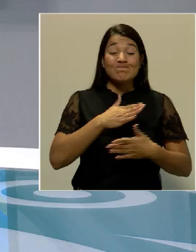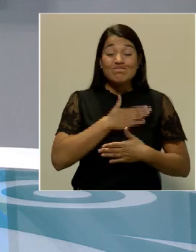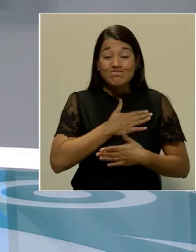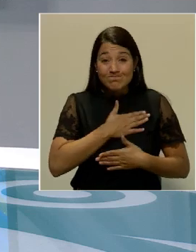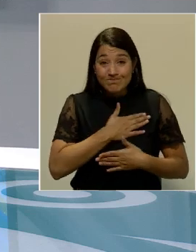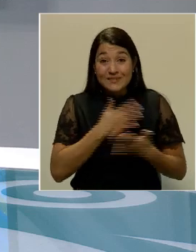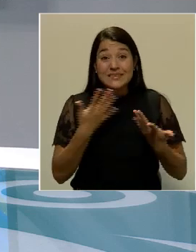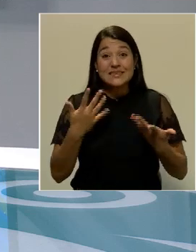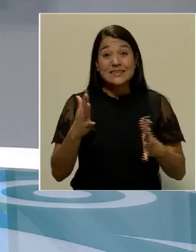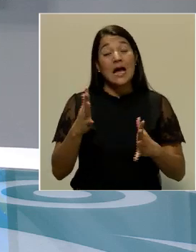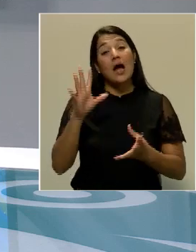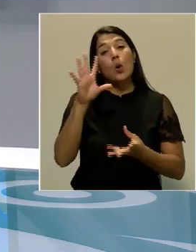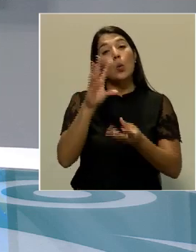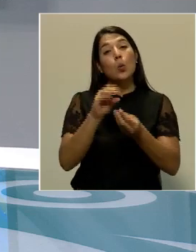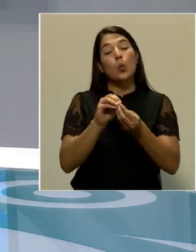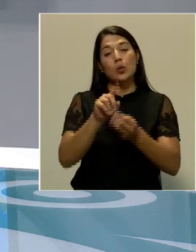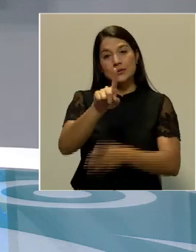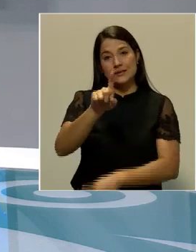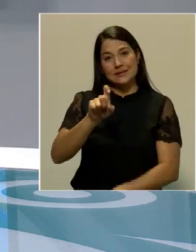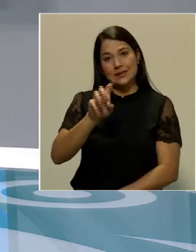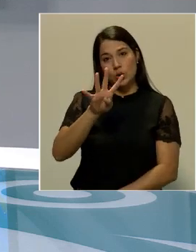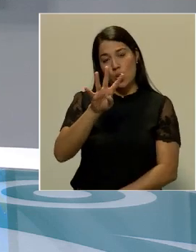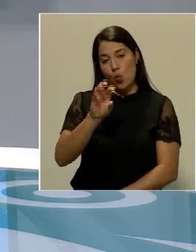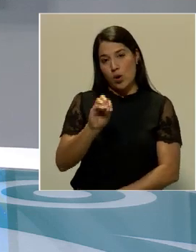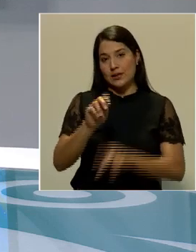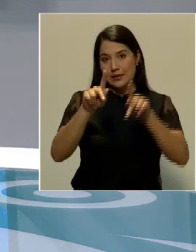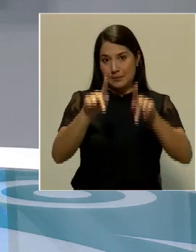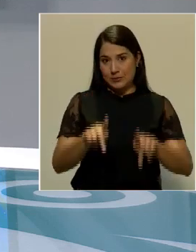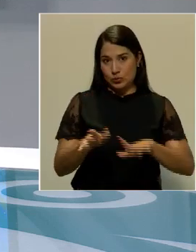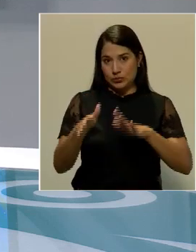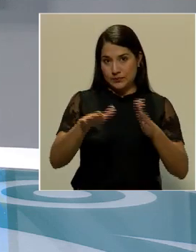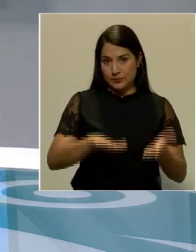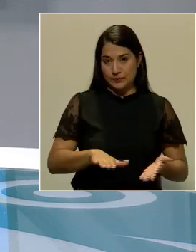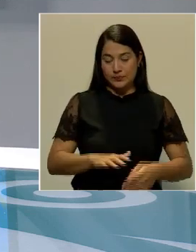lamentable saldo de 140 personas fallecidas.